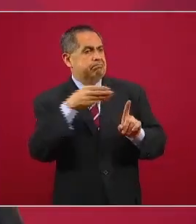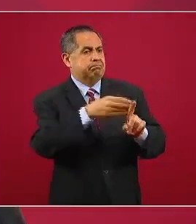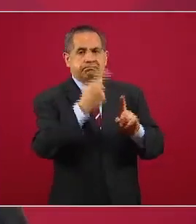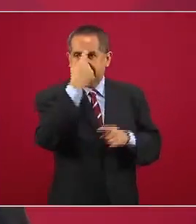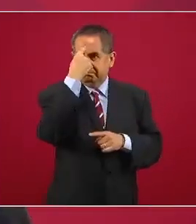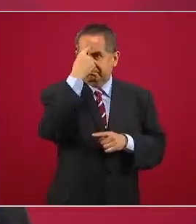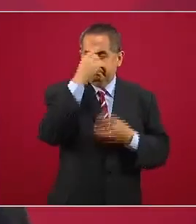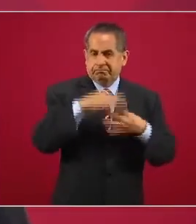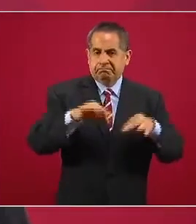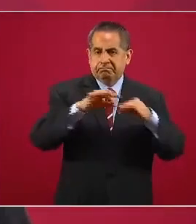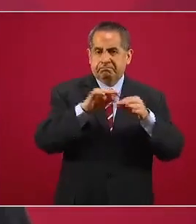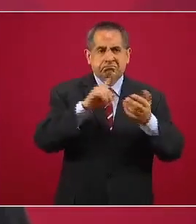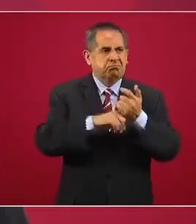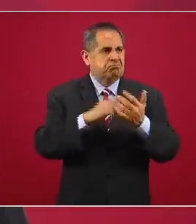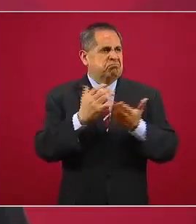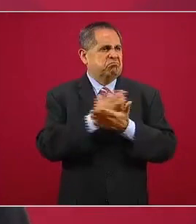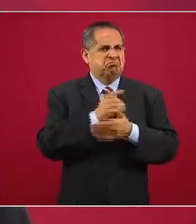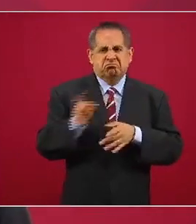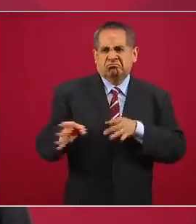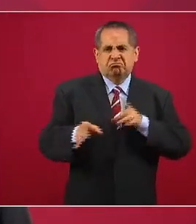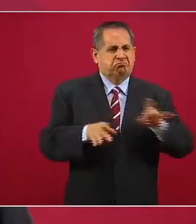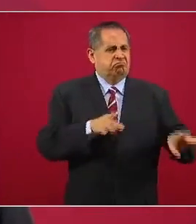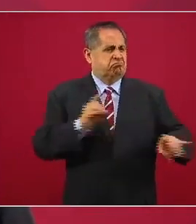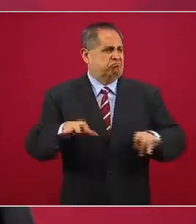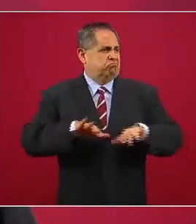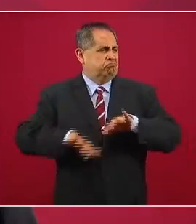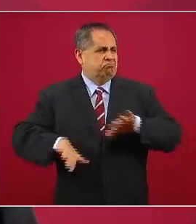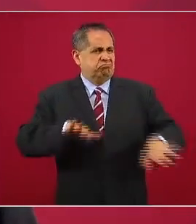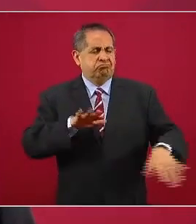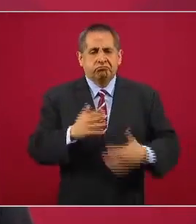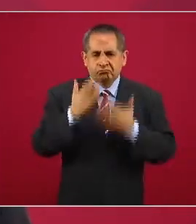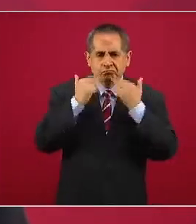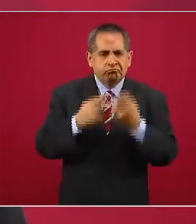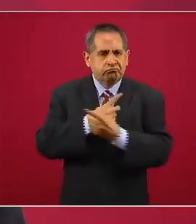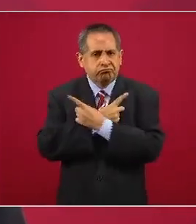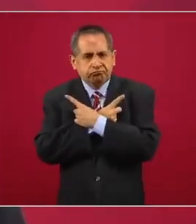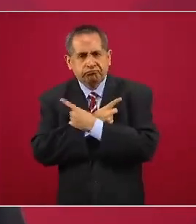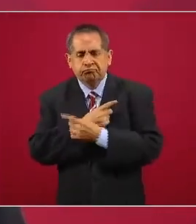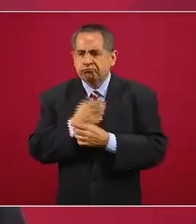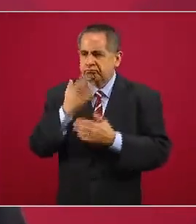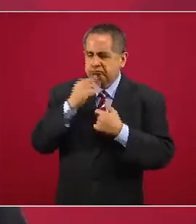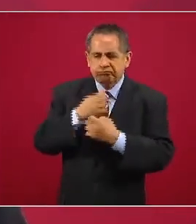donde lo importante es triunfar a toda costa sin escrúpulos morales.